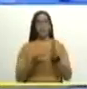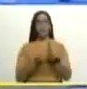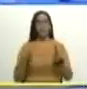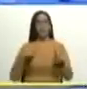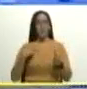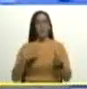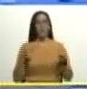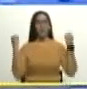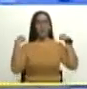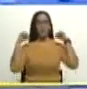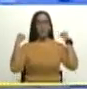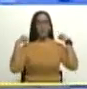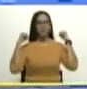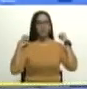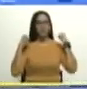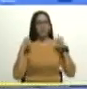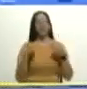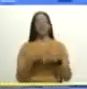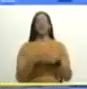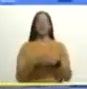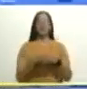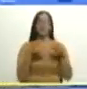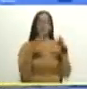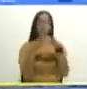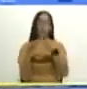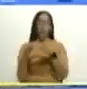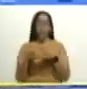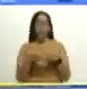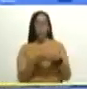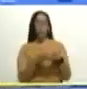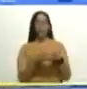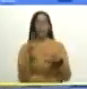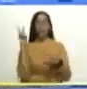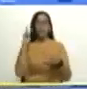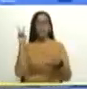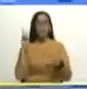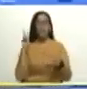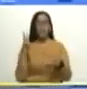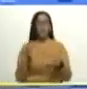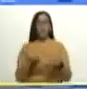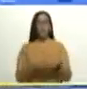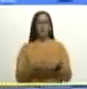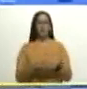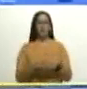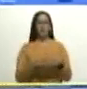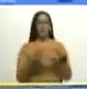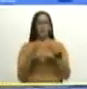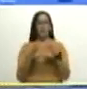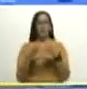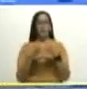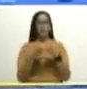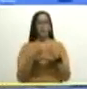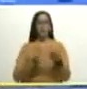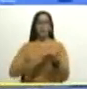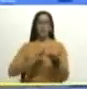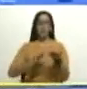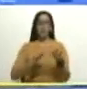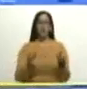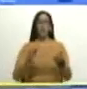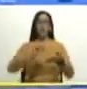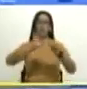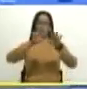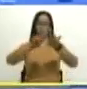que preparar, bueno, las delegaciones de Venezuela. Las delegaciones. Se firmaron documentos